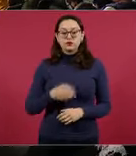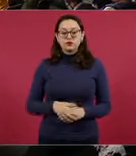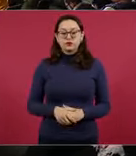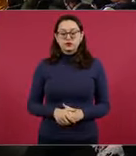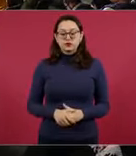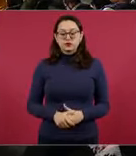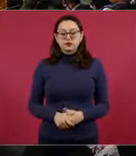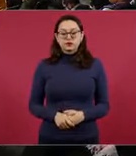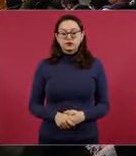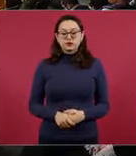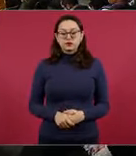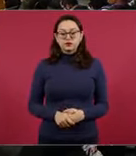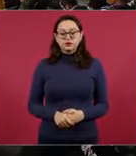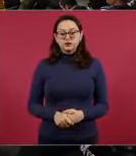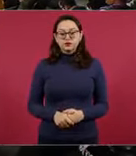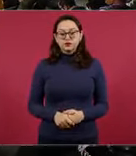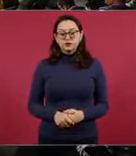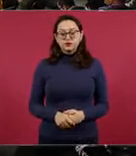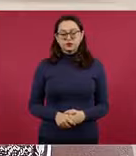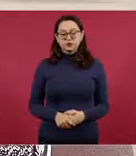Porque pues